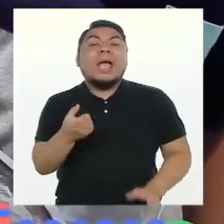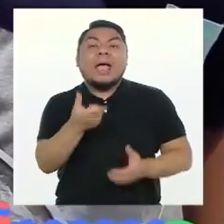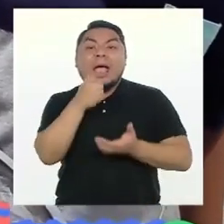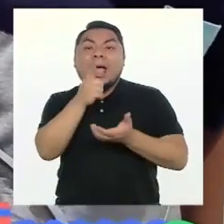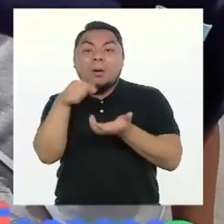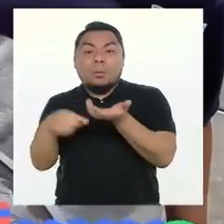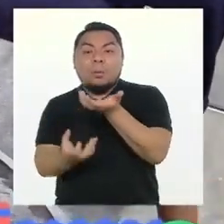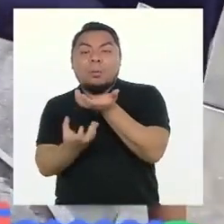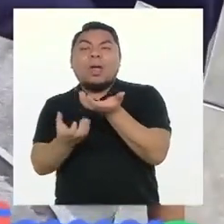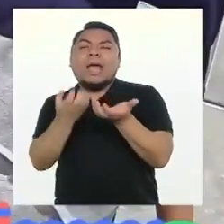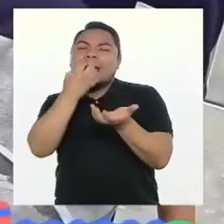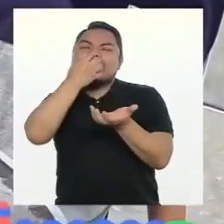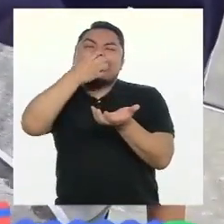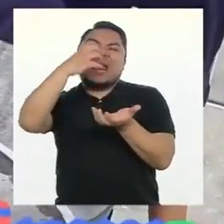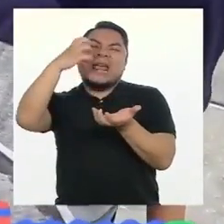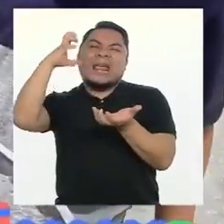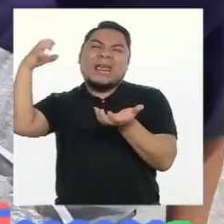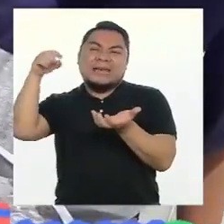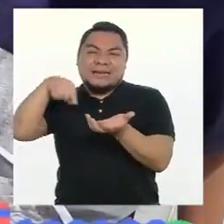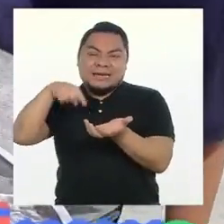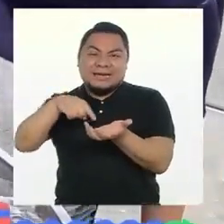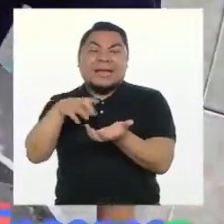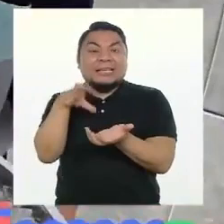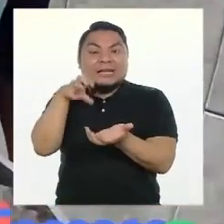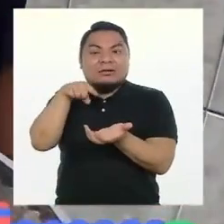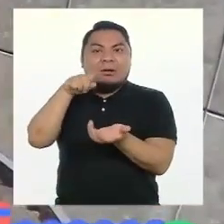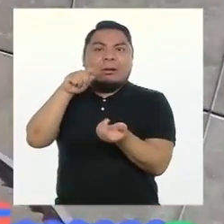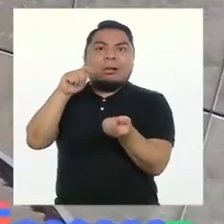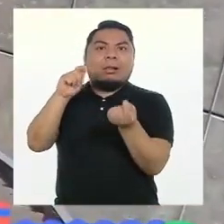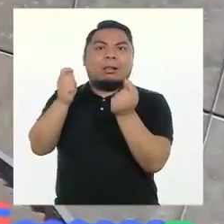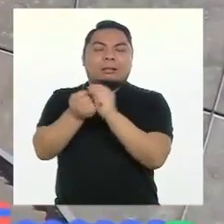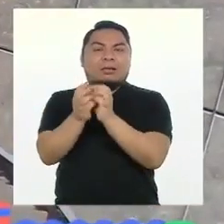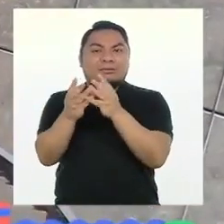bien caliente.